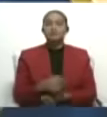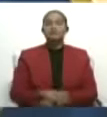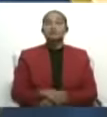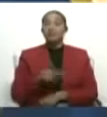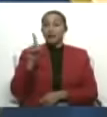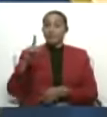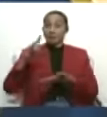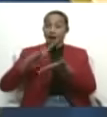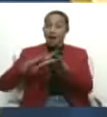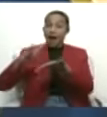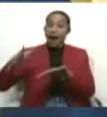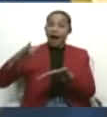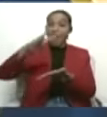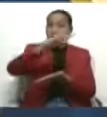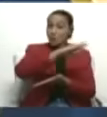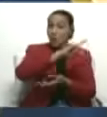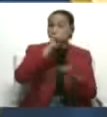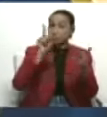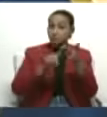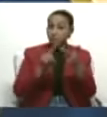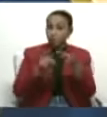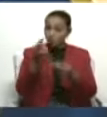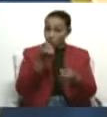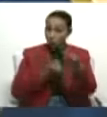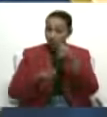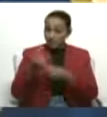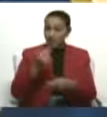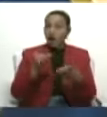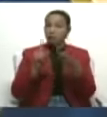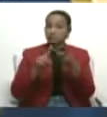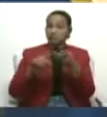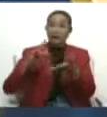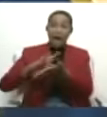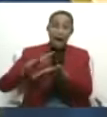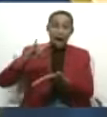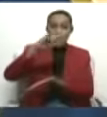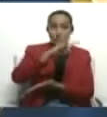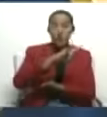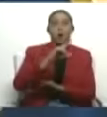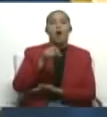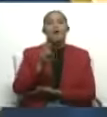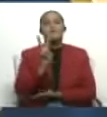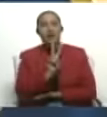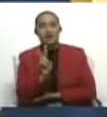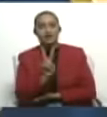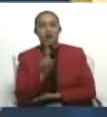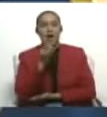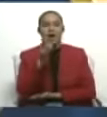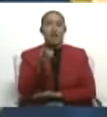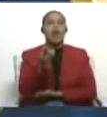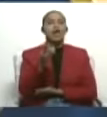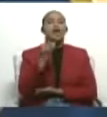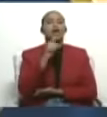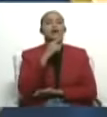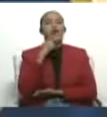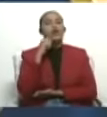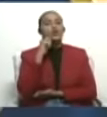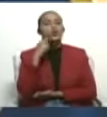Viasa a Moscú y la posibilidad de que estos vuelos sean ampliados a otras ciudades